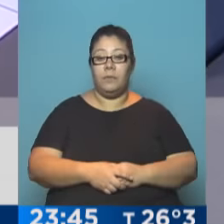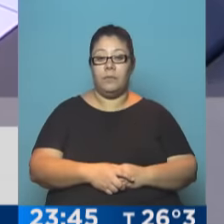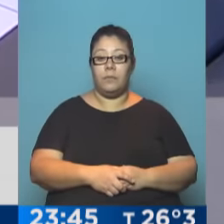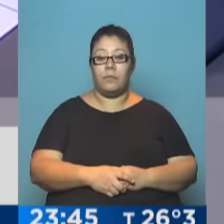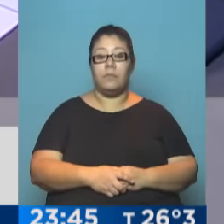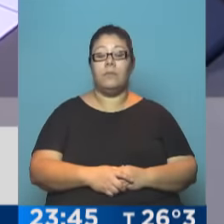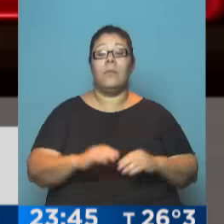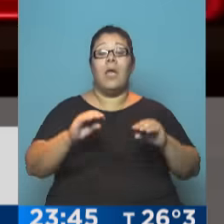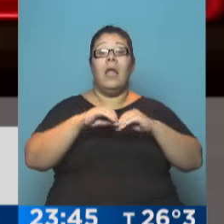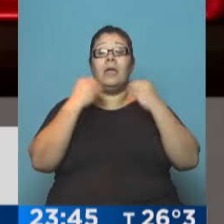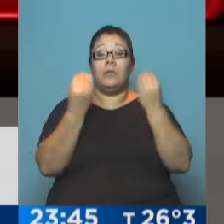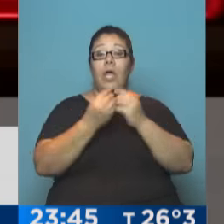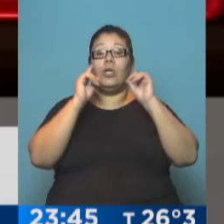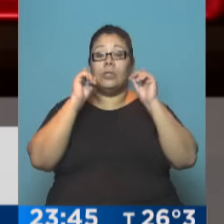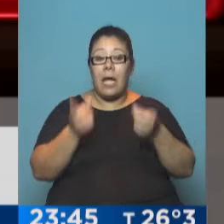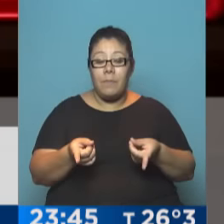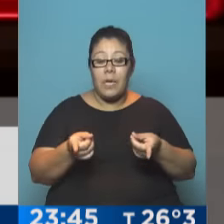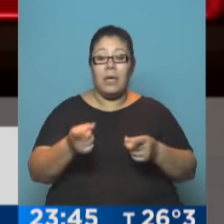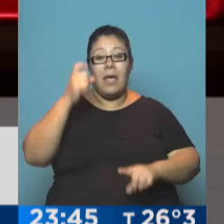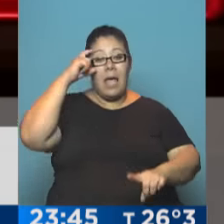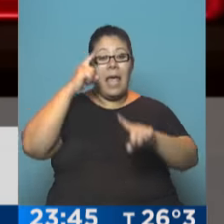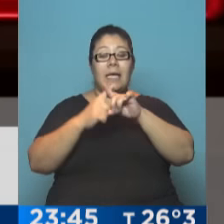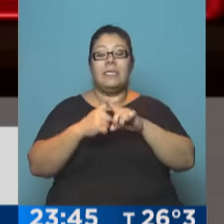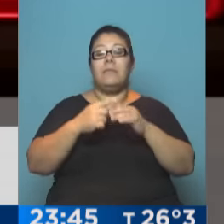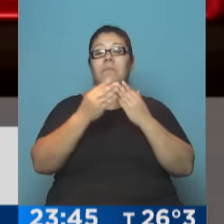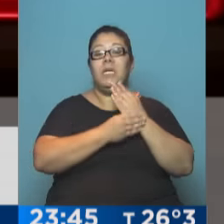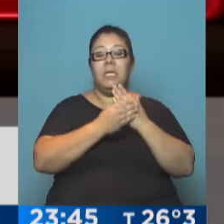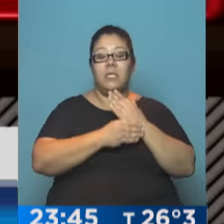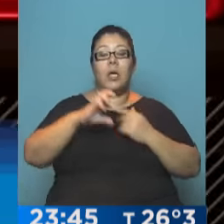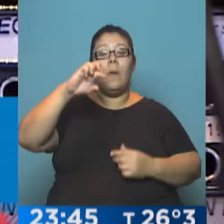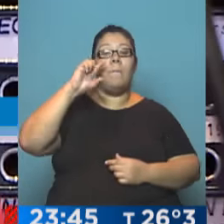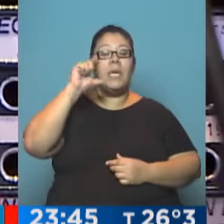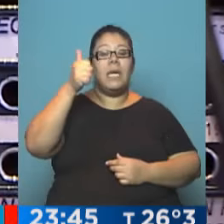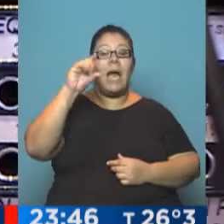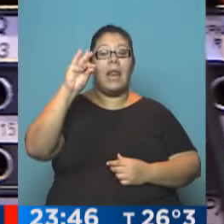también beneficia al exministro Juan Pablo Picardo.